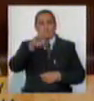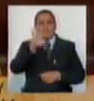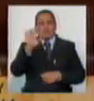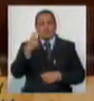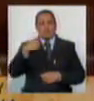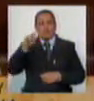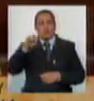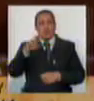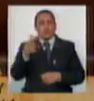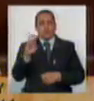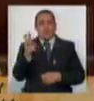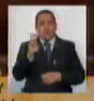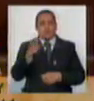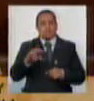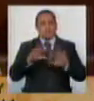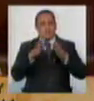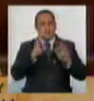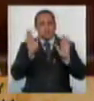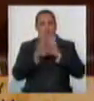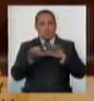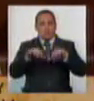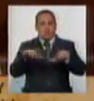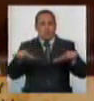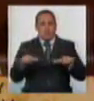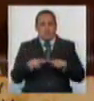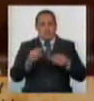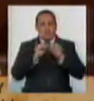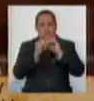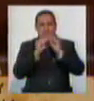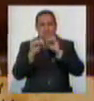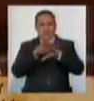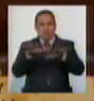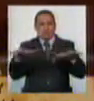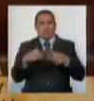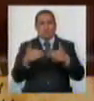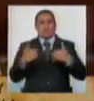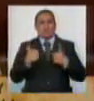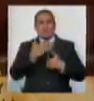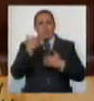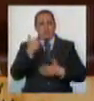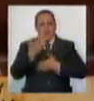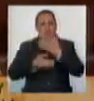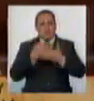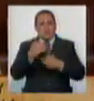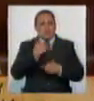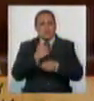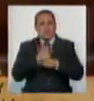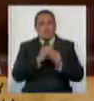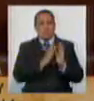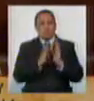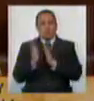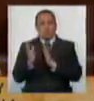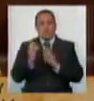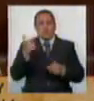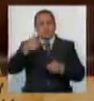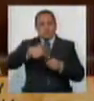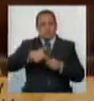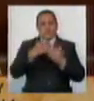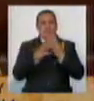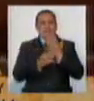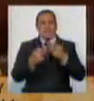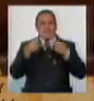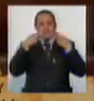de dólares, limpiará de sulfuro los combustibles y tendrá una mayor capacidad para procesar los crudos pesados de nuestra